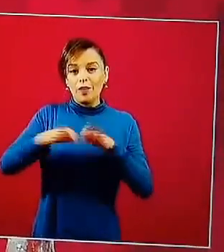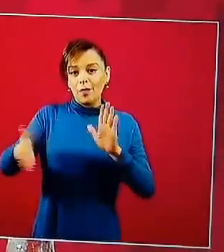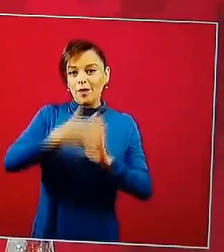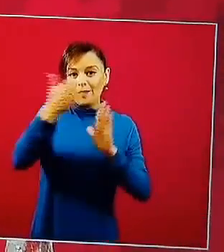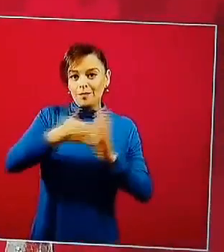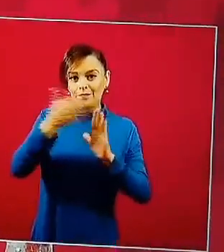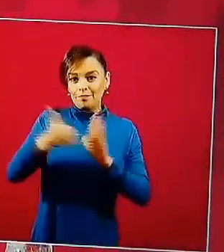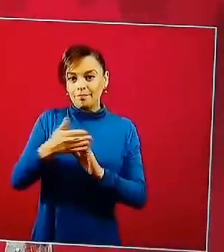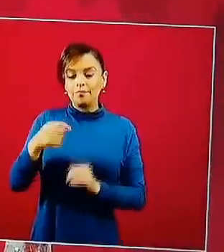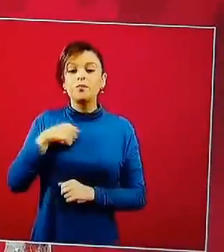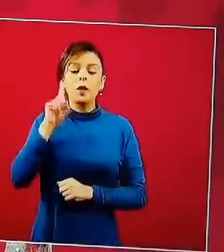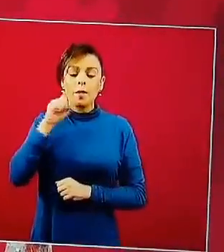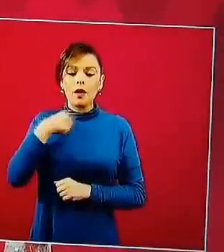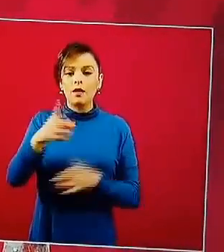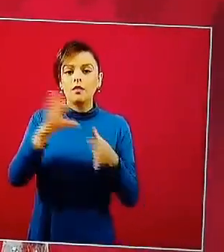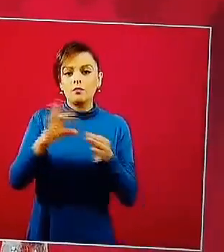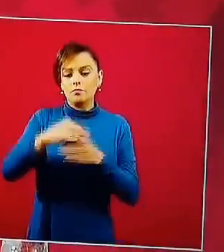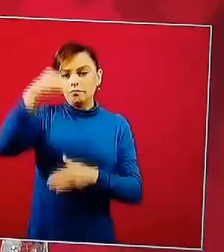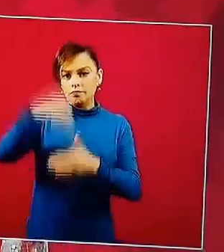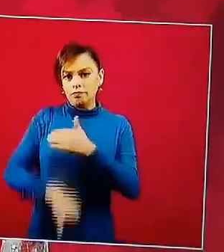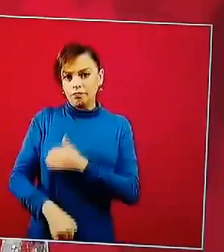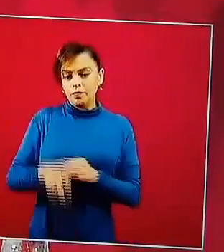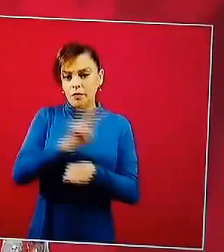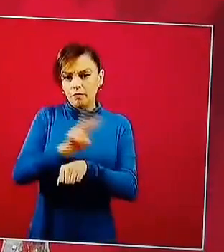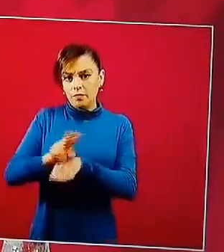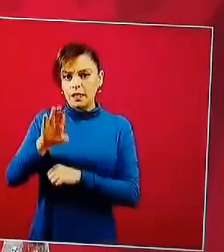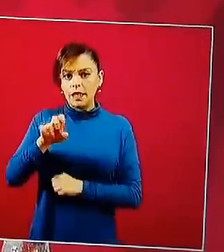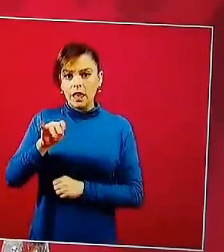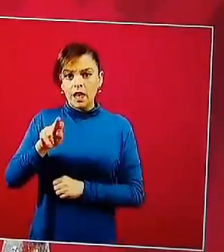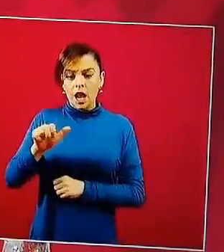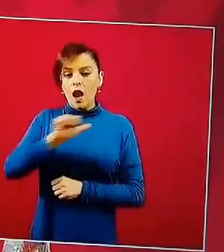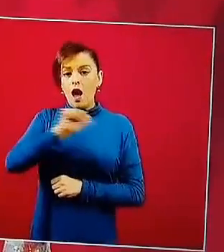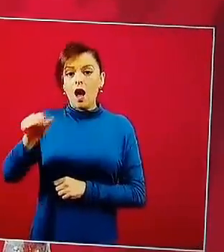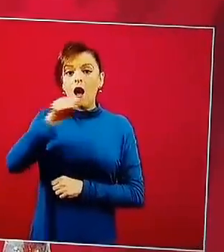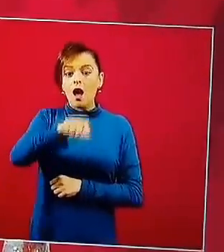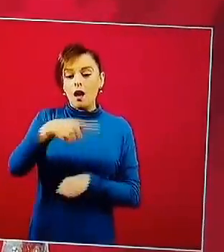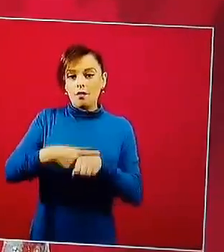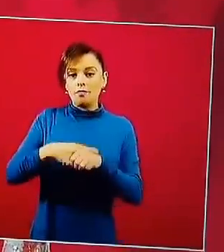vigilancia centinela de enfermedad respiratoria nuevamente y con mucho gusto.